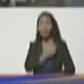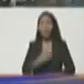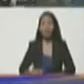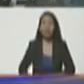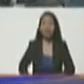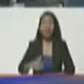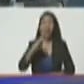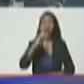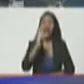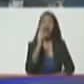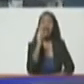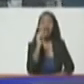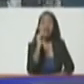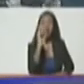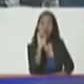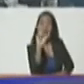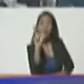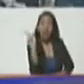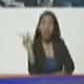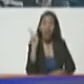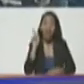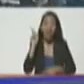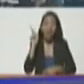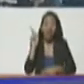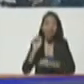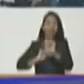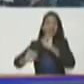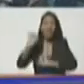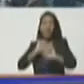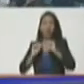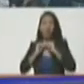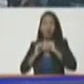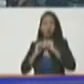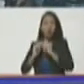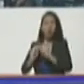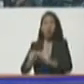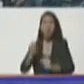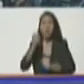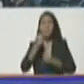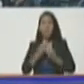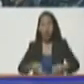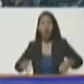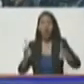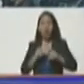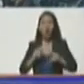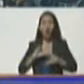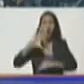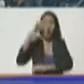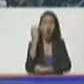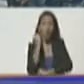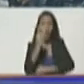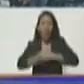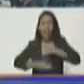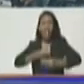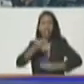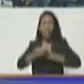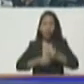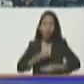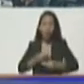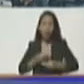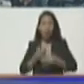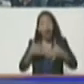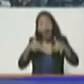Saavedra, quienes han defendido y defienden valiente y dignamente los logros alcanzados a pesar